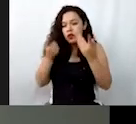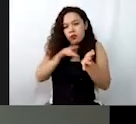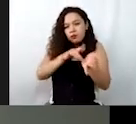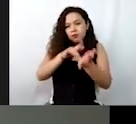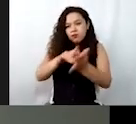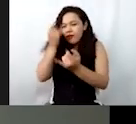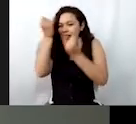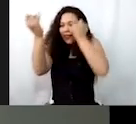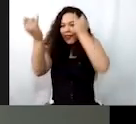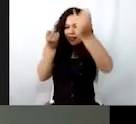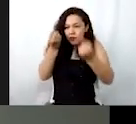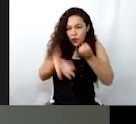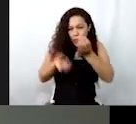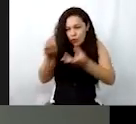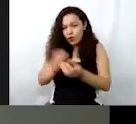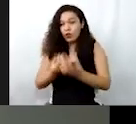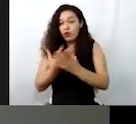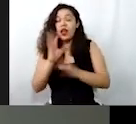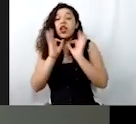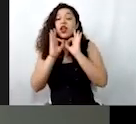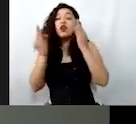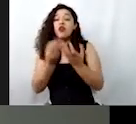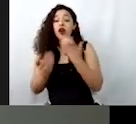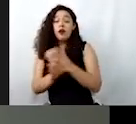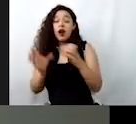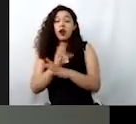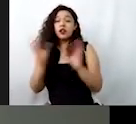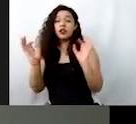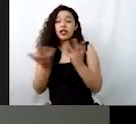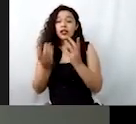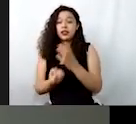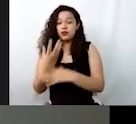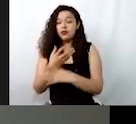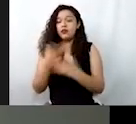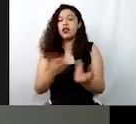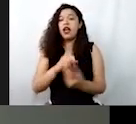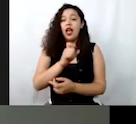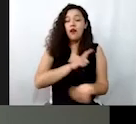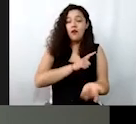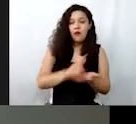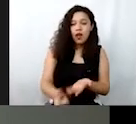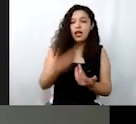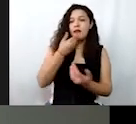ideas, pero sobre todo, nuevas maneras de hacer las cosas, nuevas maneras de disponer de agua limpia y potable o